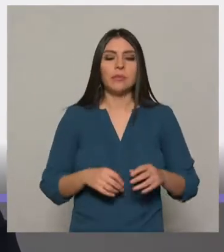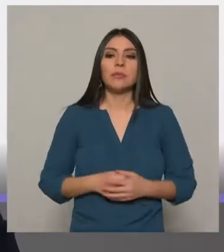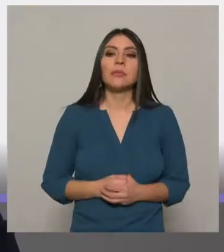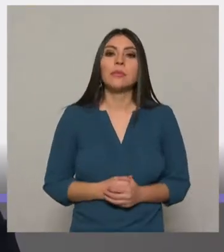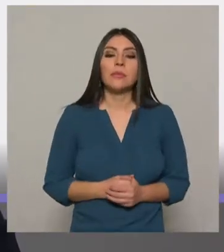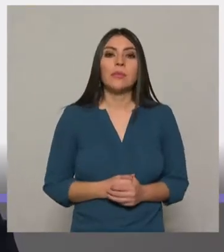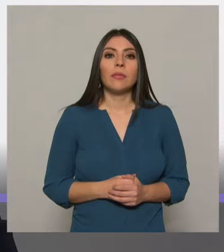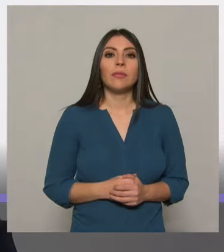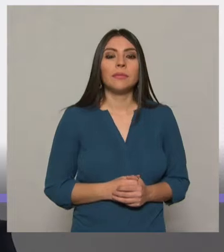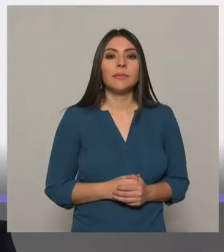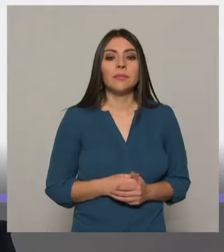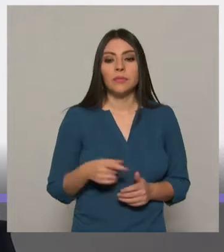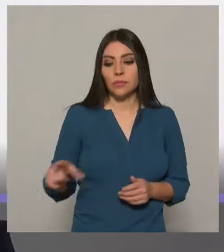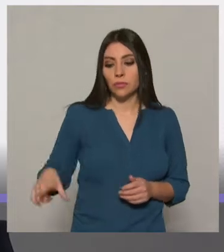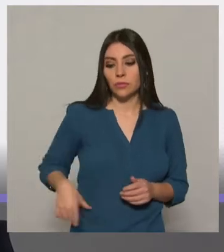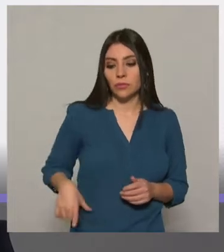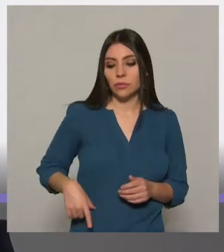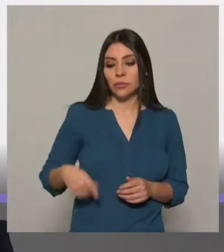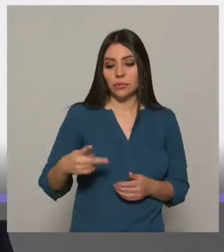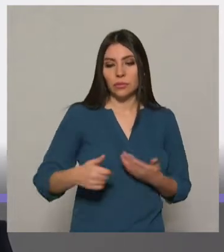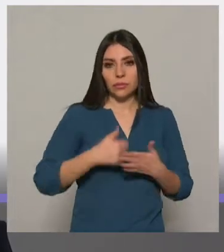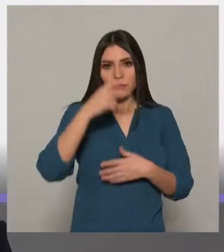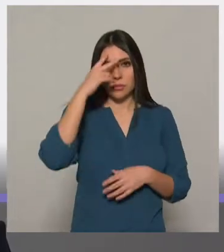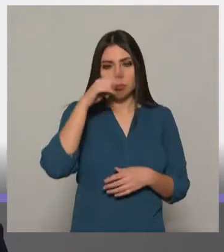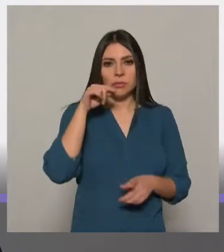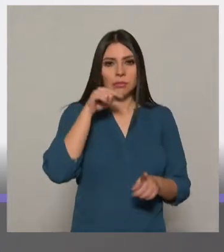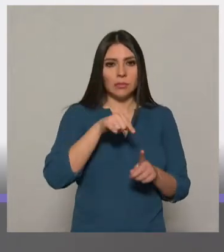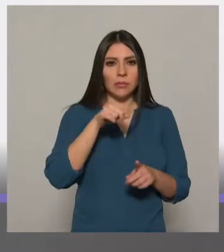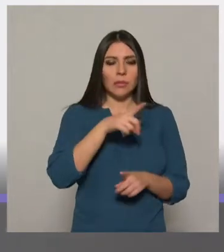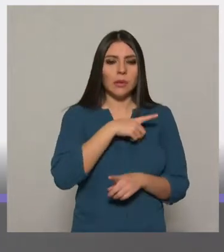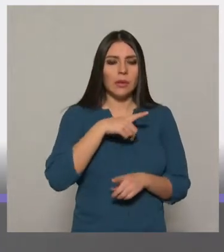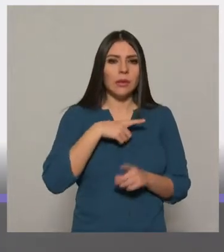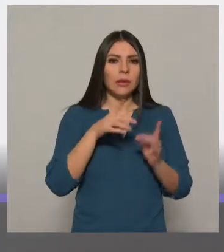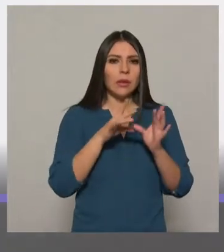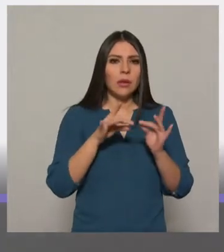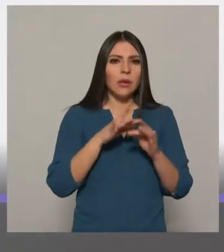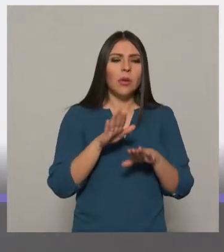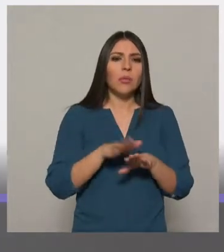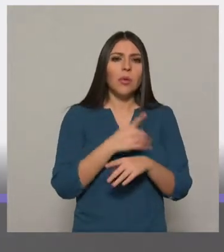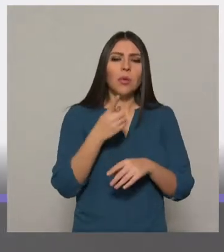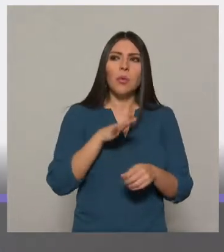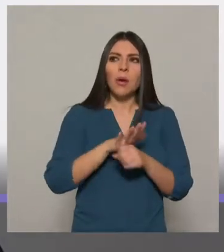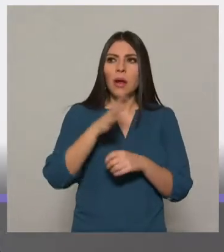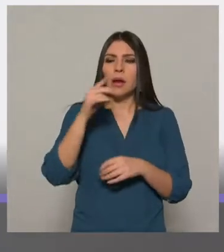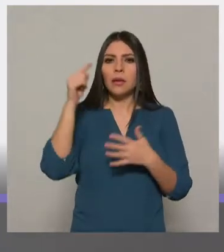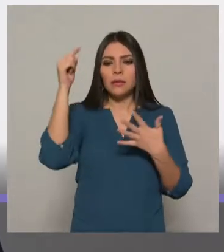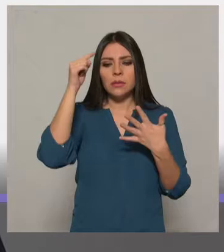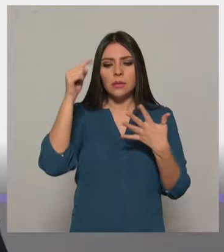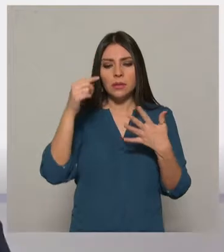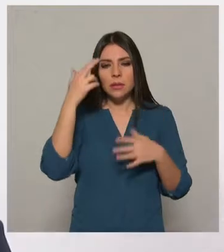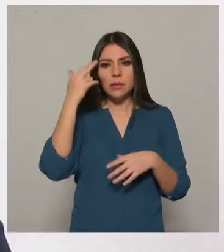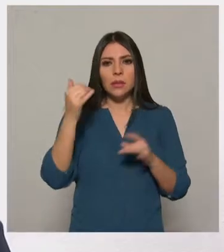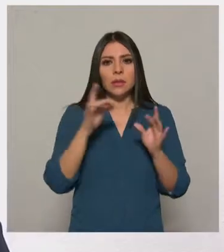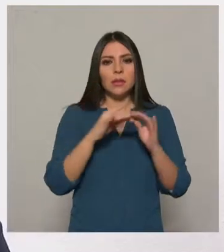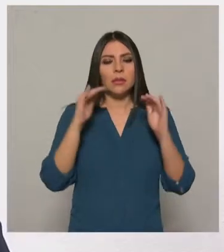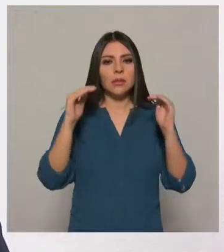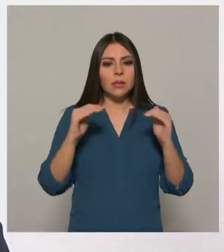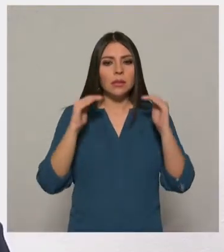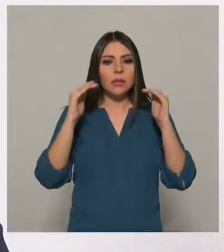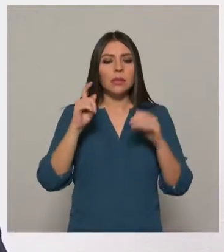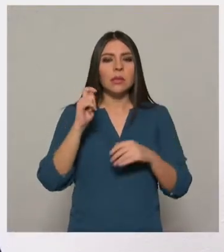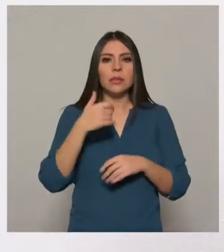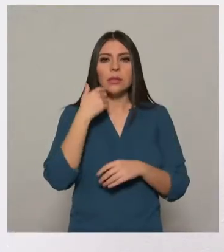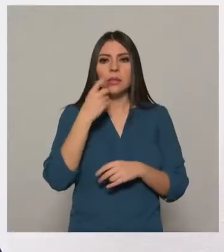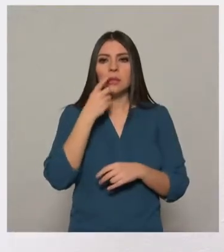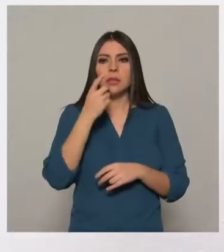gran reto de demostrar sus razones, pero demostrar también que están a la altura de los retos, de lo que